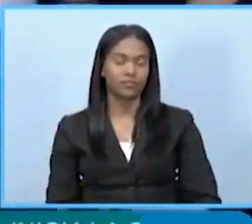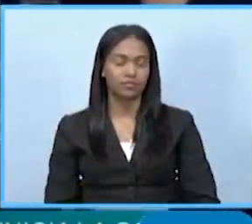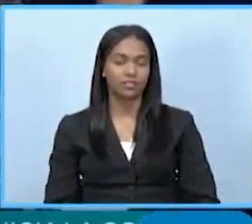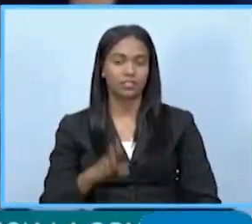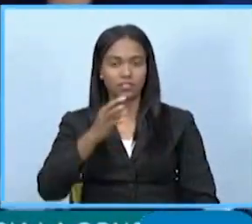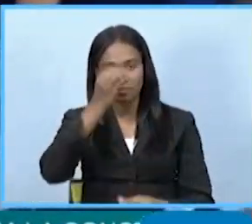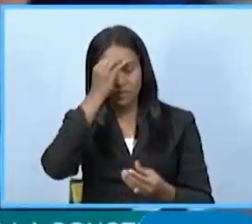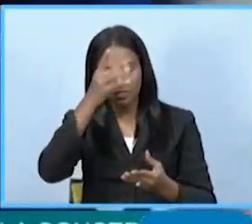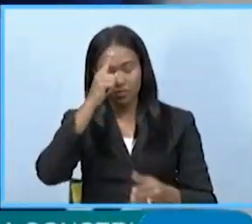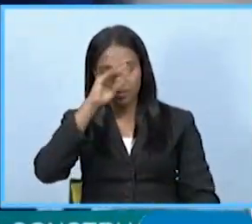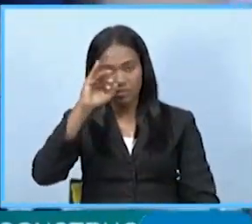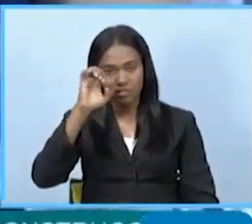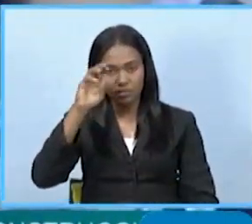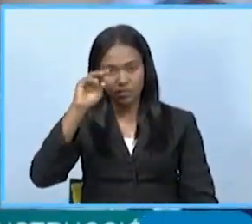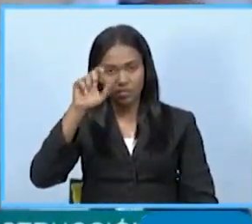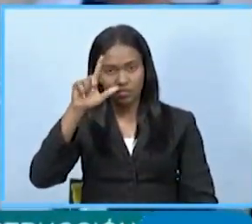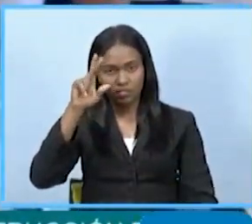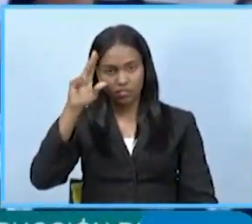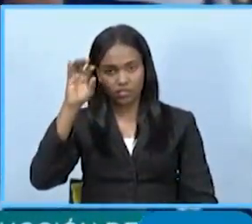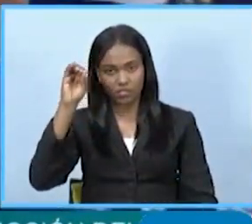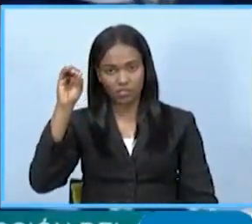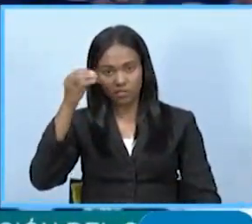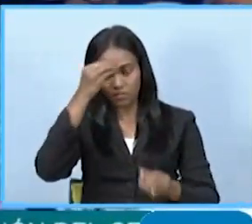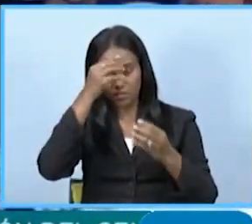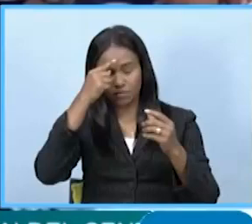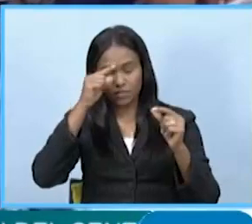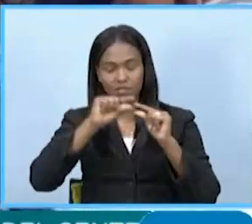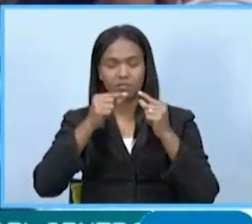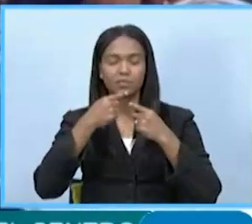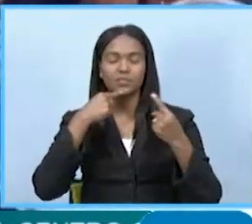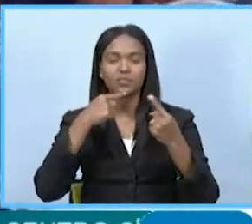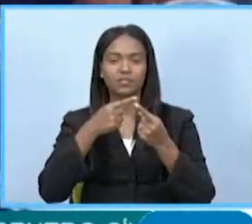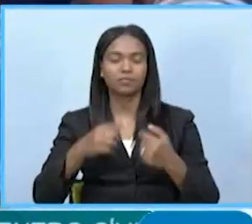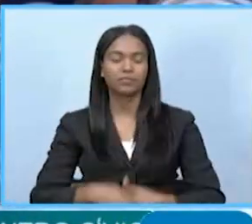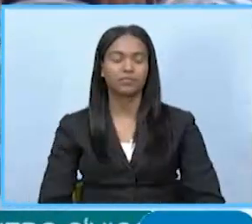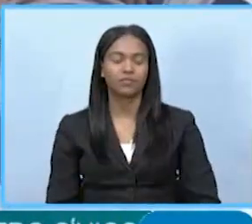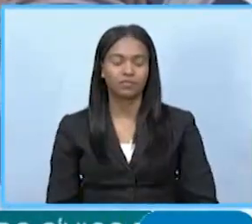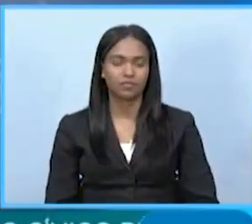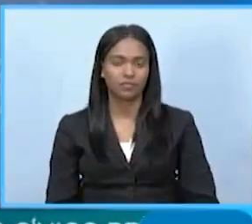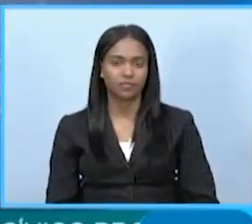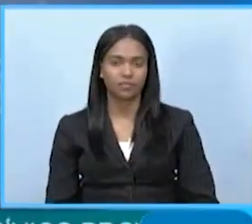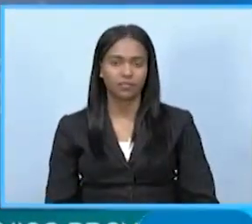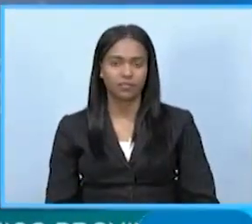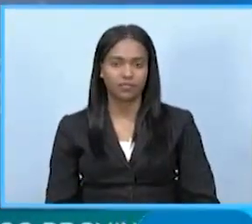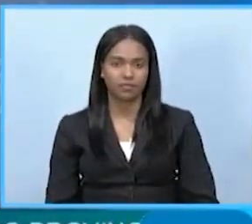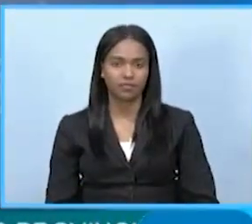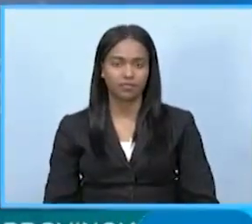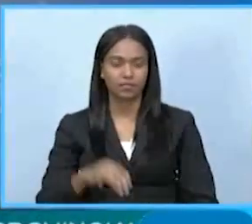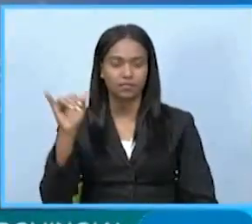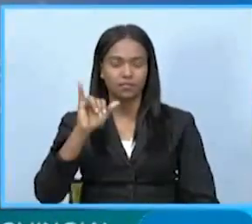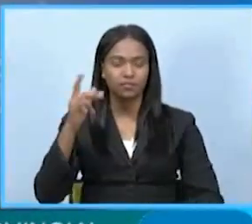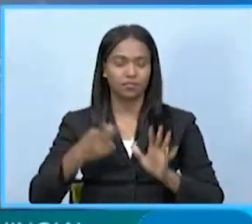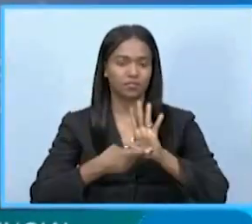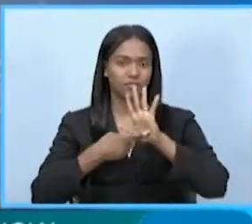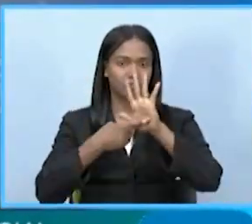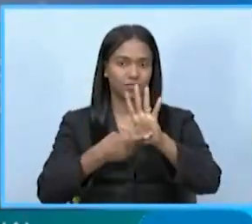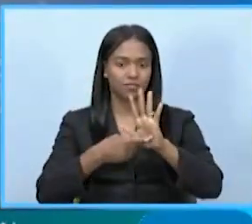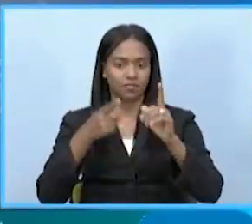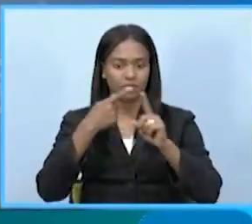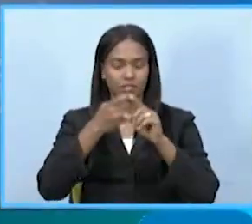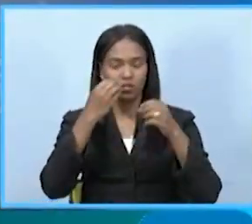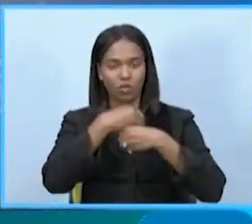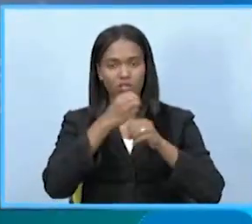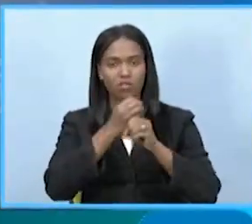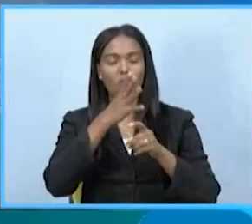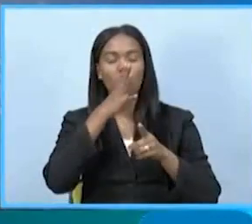un reportaje de José Manuel Rosario para Central de Noticias. Mientras representantes de